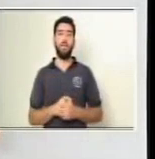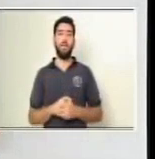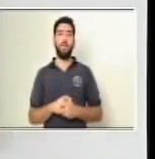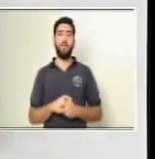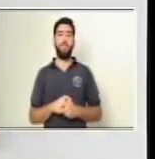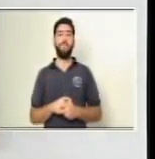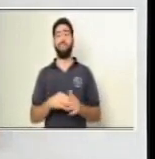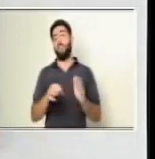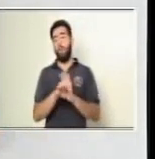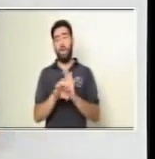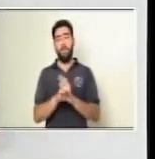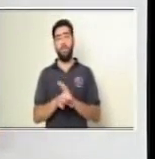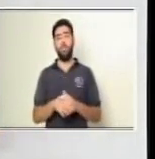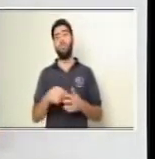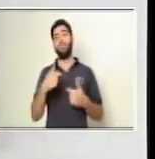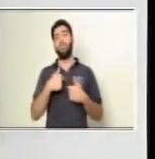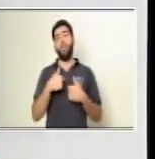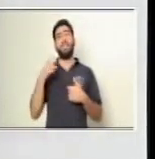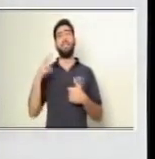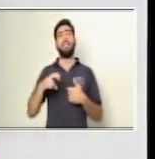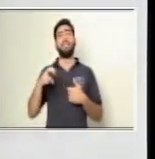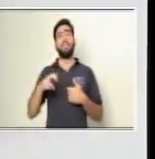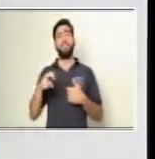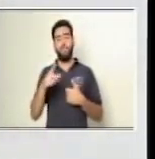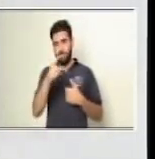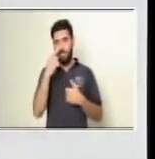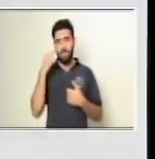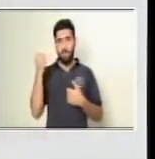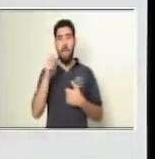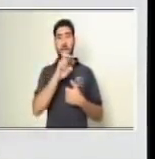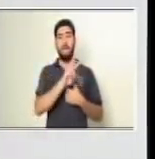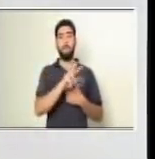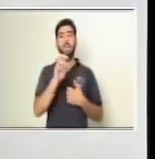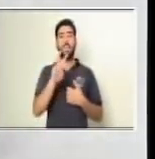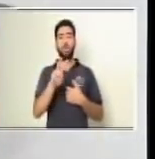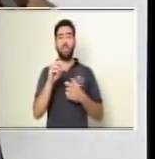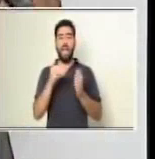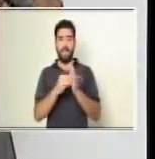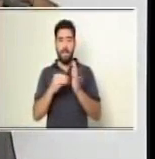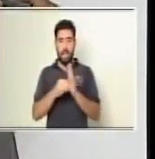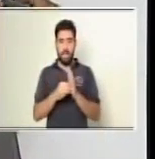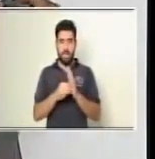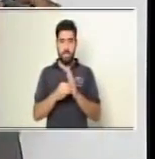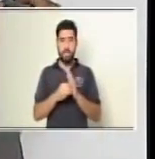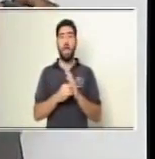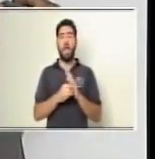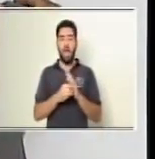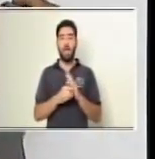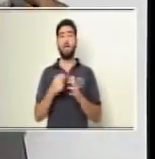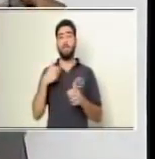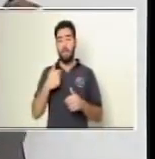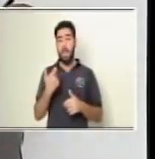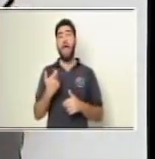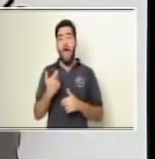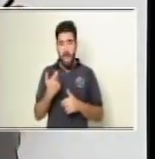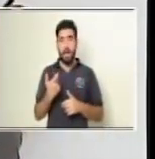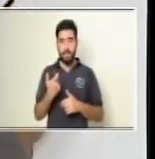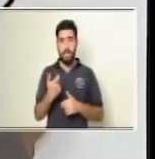las entradas que él necesita a 22 quetzales, esto